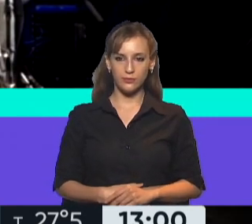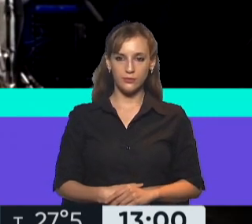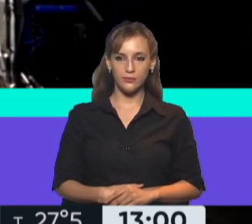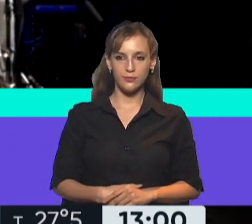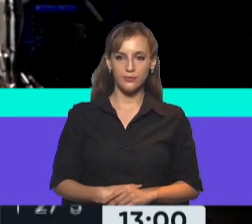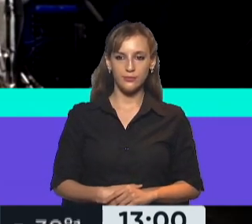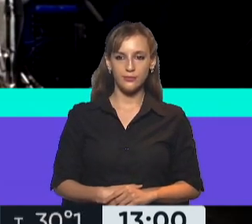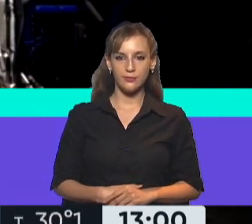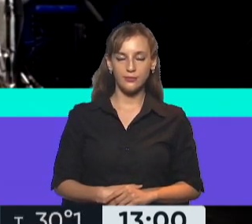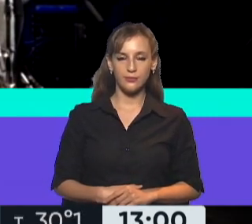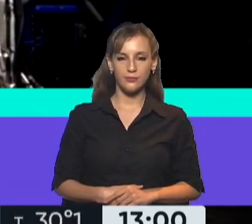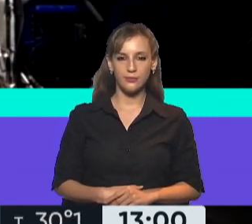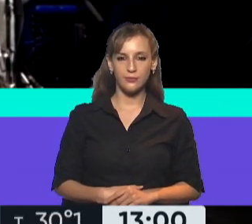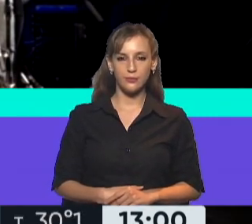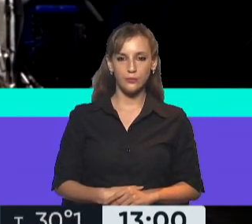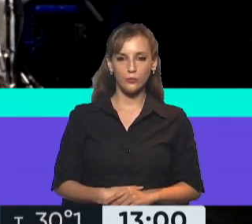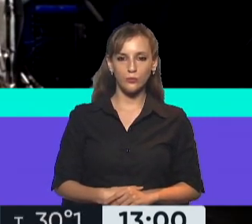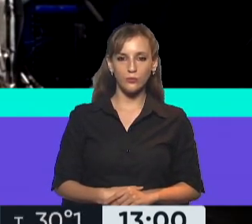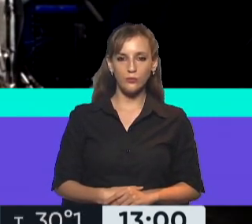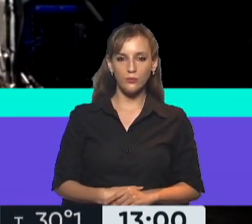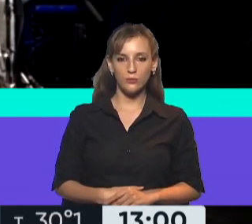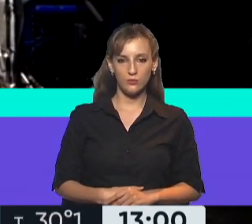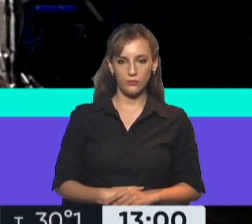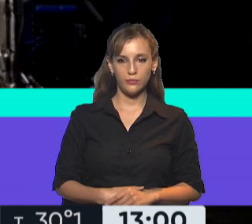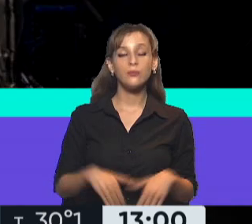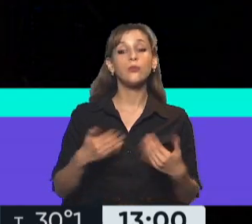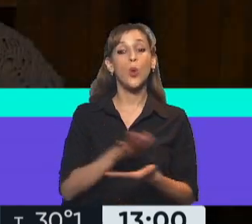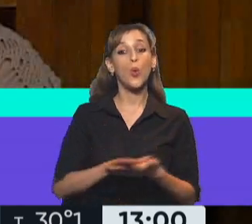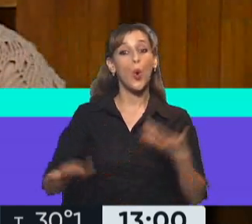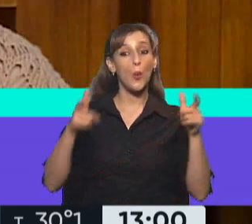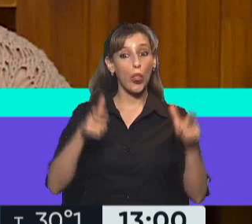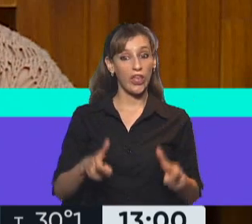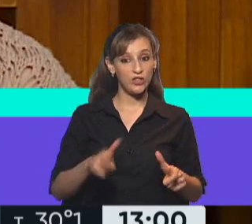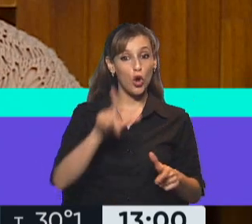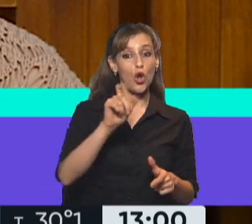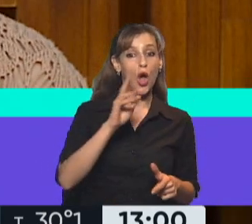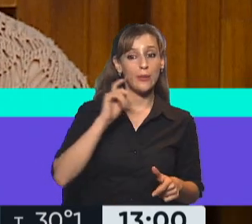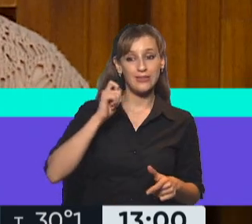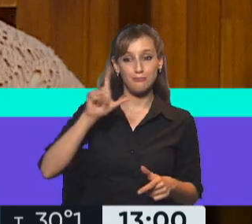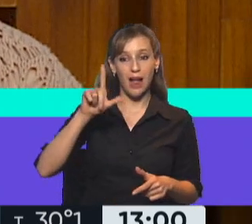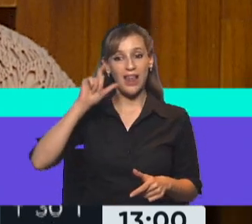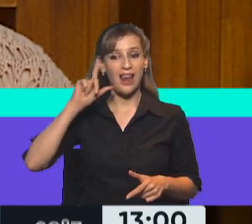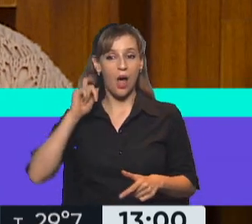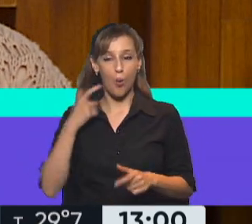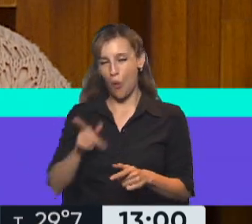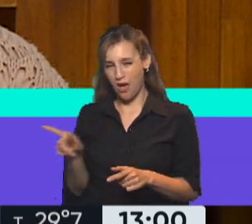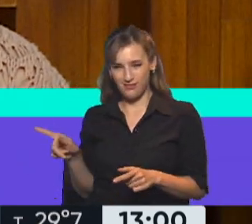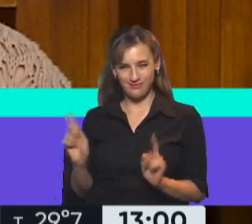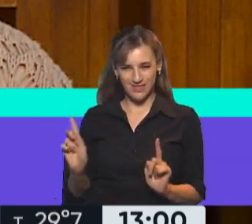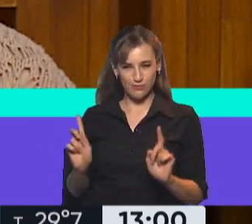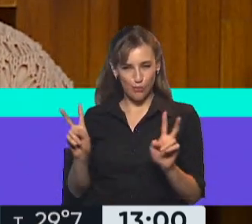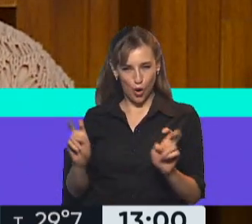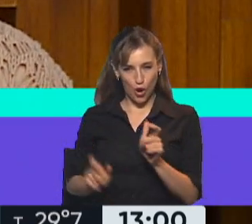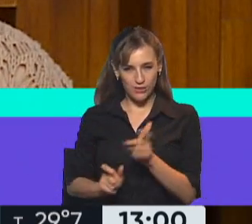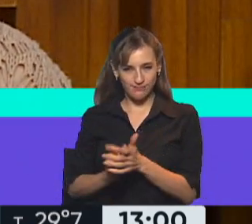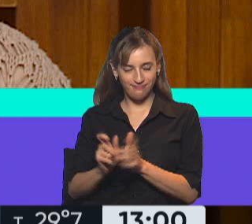No existe en mí ese ardor de... Este nuevo disco se llama Lo Abismal el Agua. El título lo tomé de un hexagrama de Li